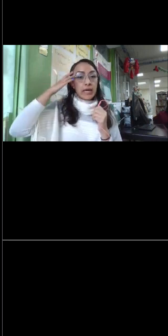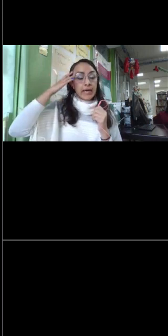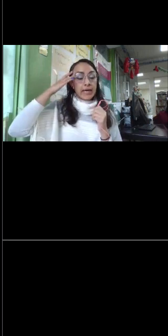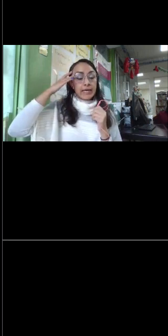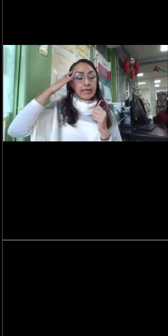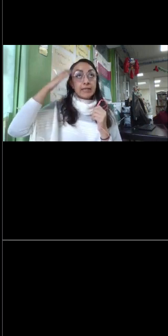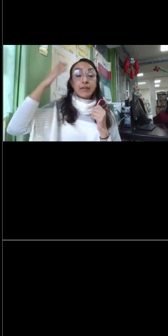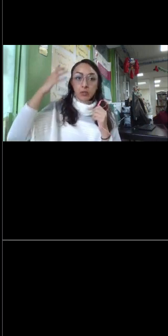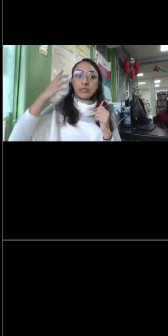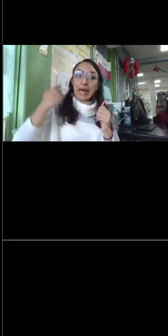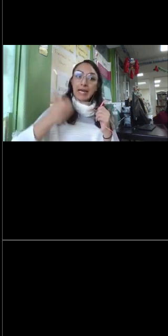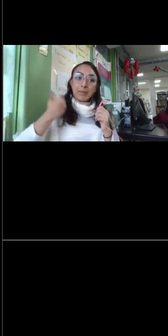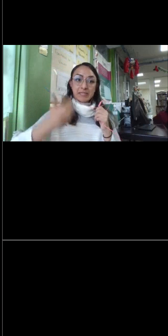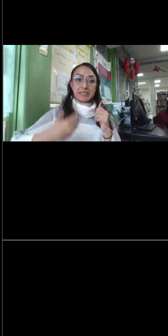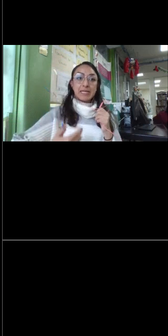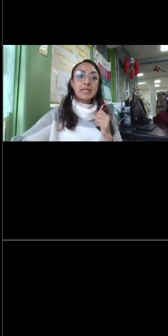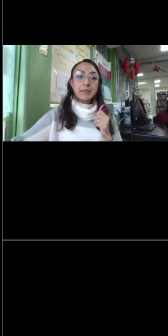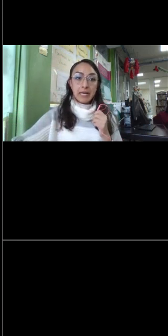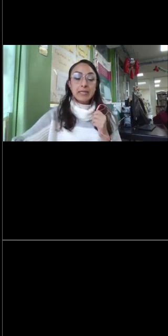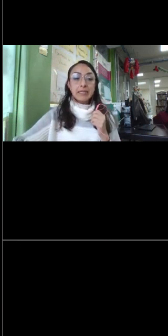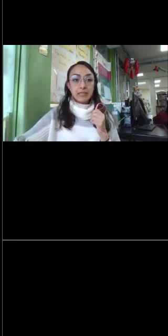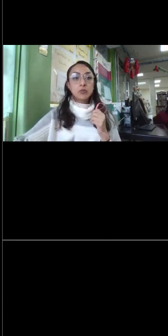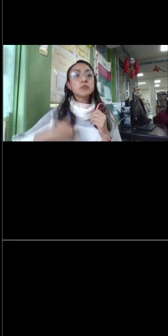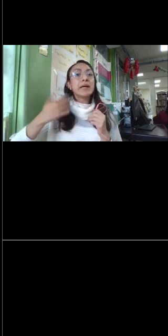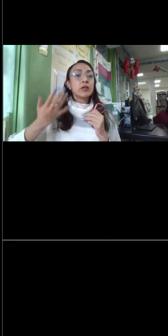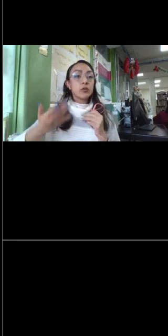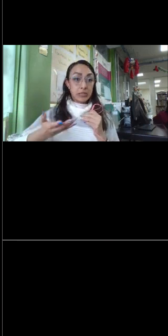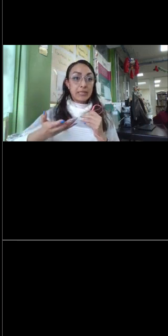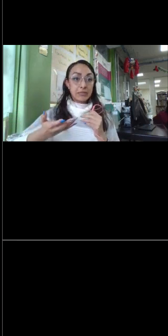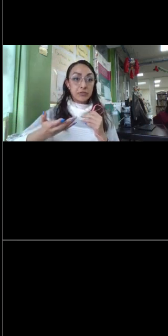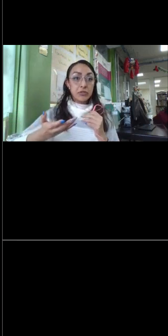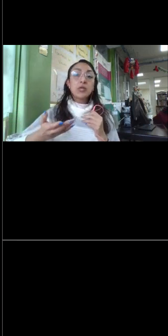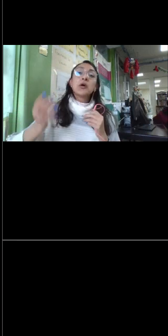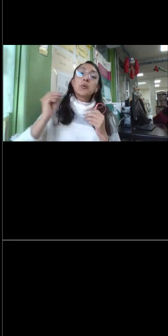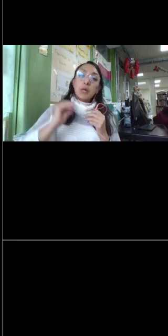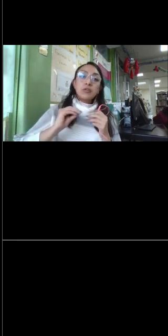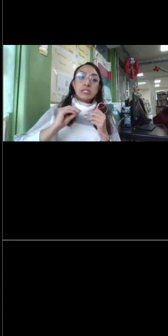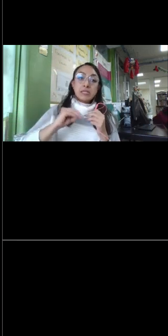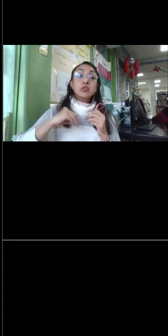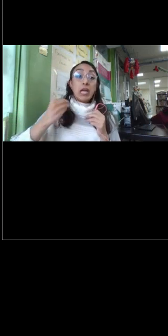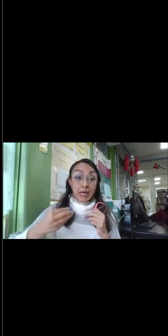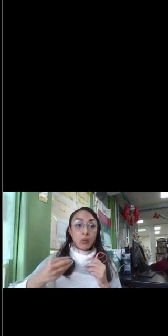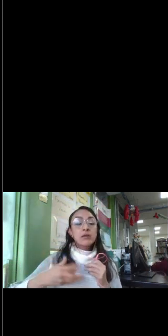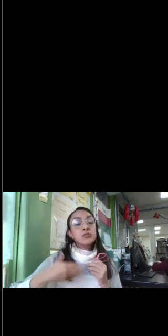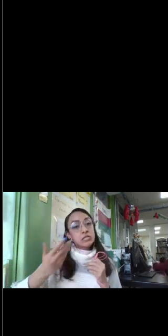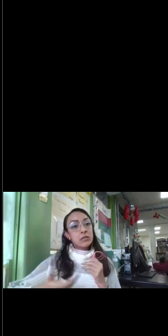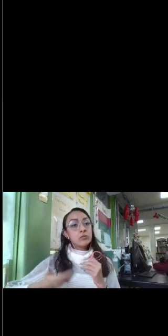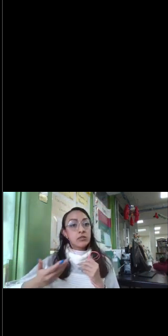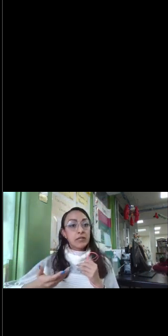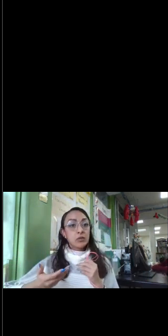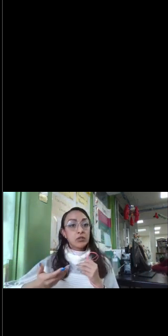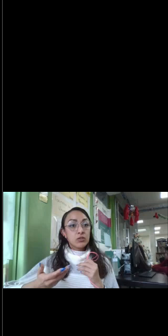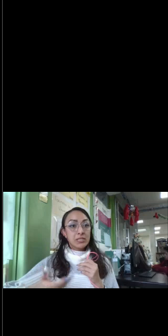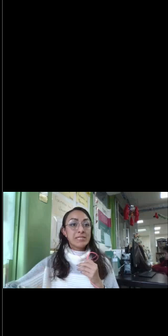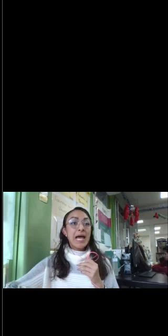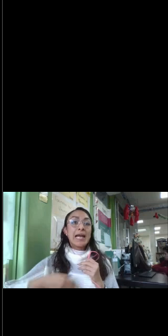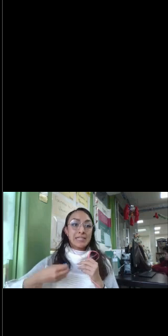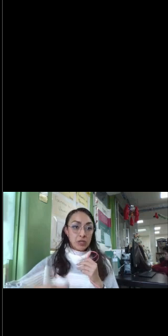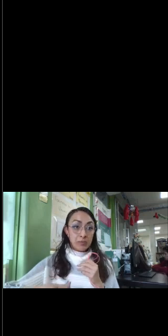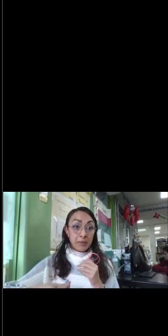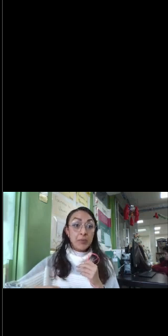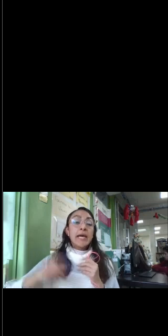nos referimos a la capacidad cerebral que tenemos para comunicarnos. Cuando decimos lengua, nos estamos refiriendo